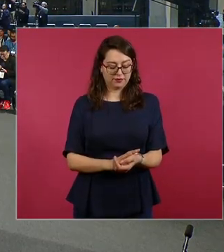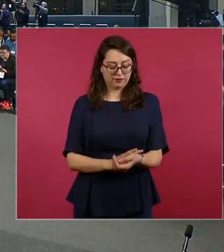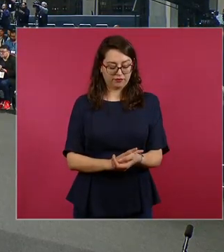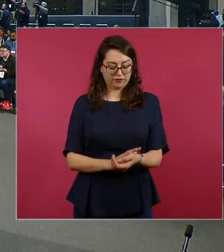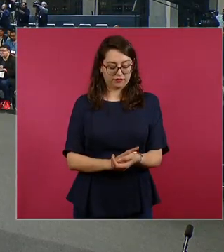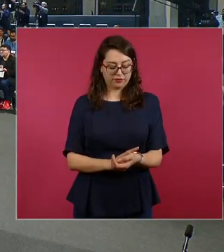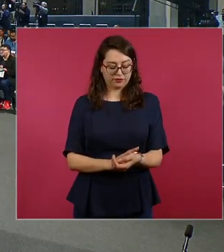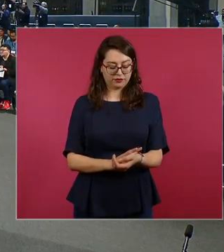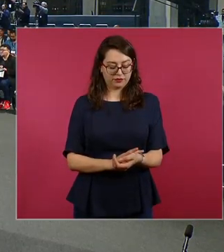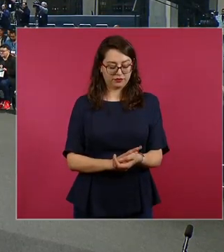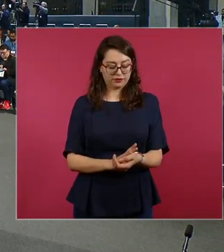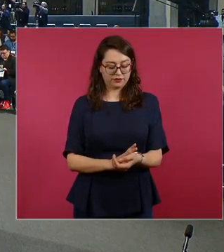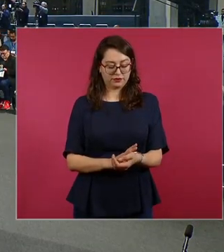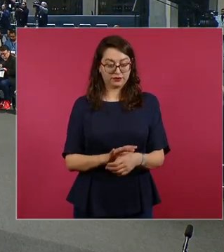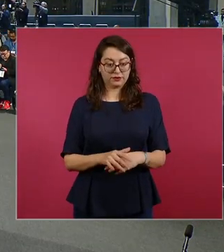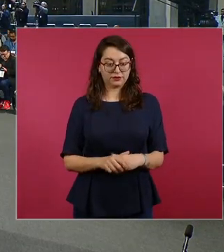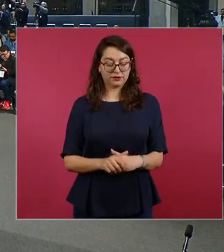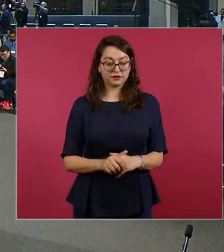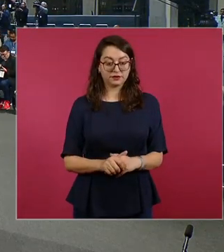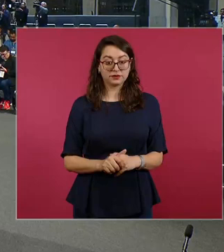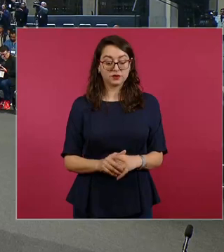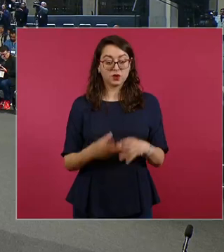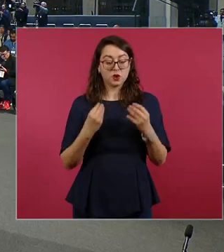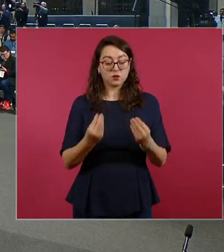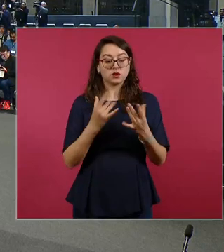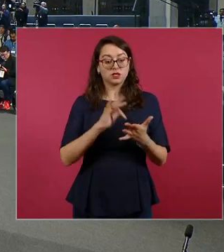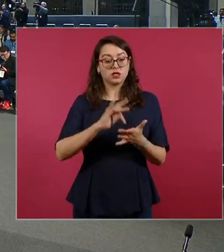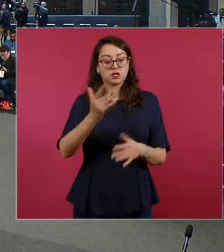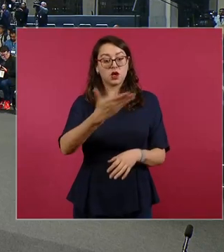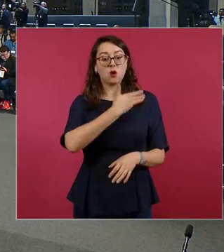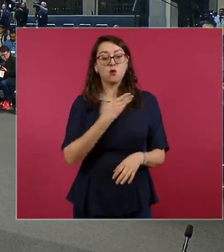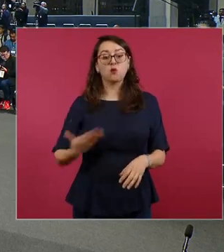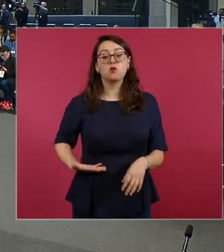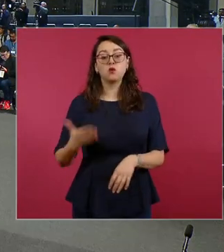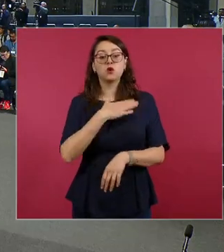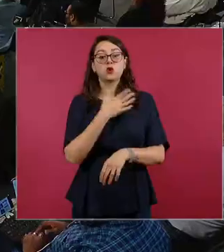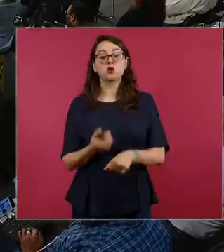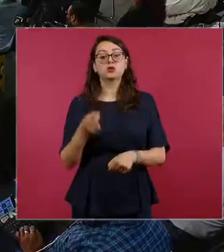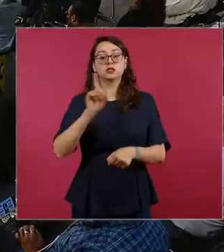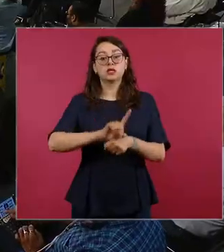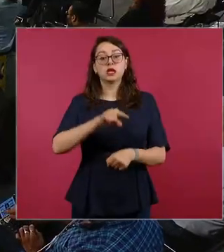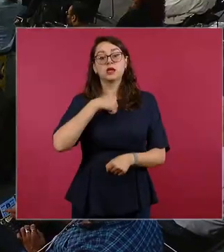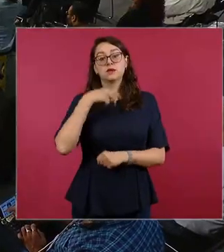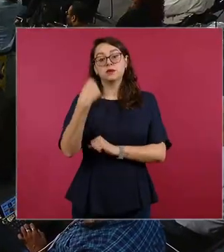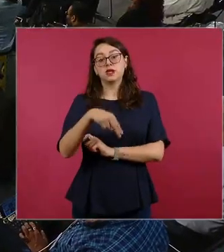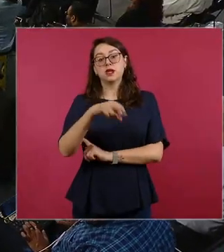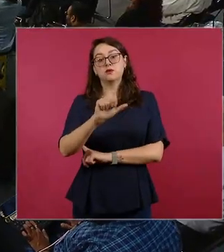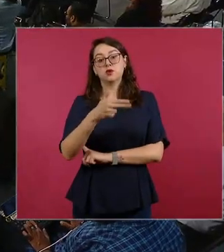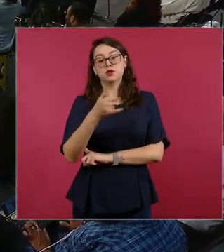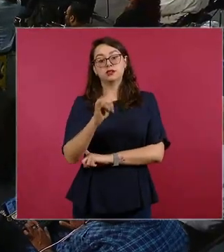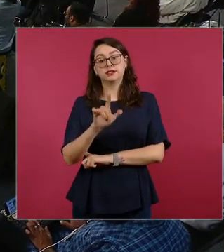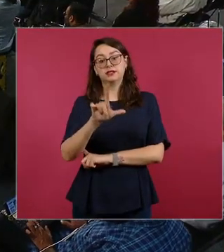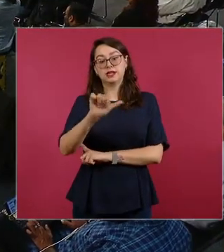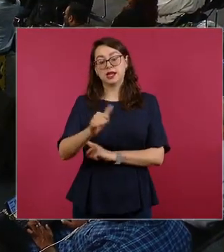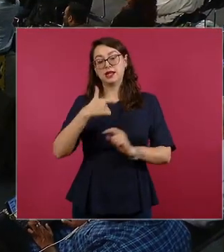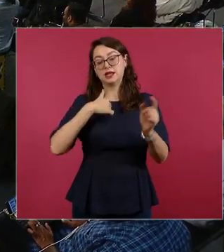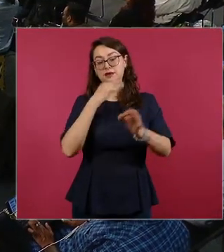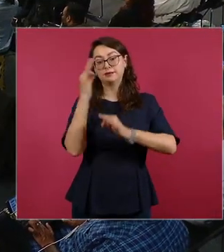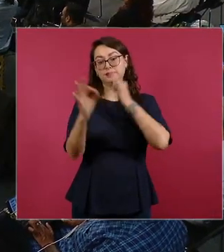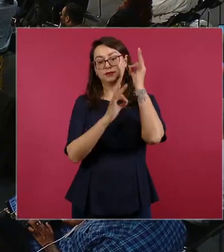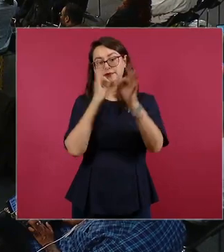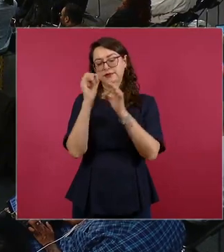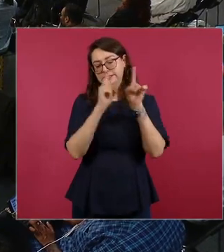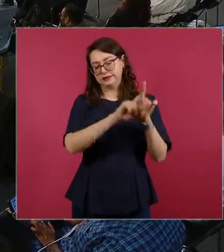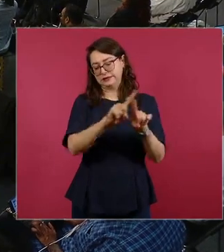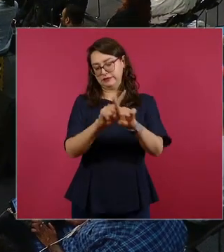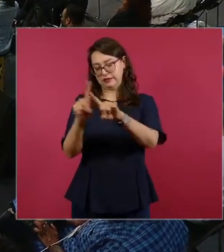muchas gracias presidente buenos días Shaila Rosagel corresponsal del Grupo Gili el Imparcial de Sonora la Crónica de Mexicali y